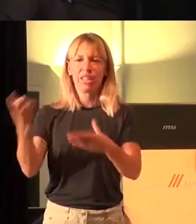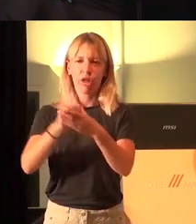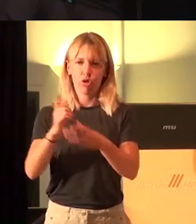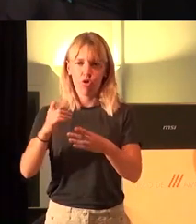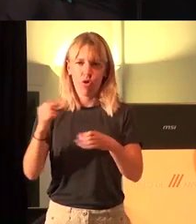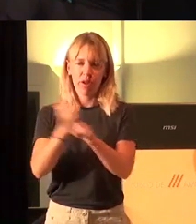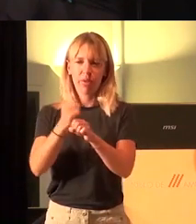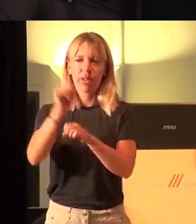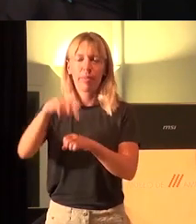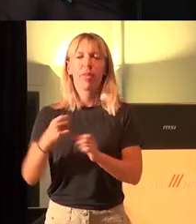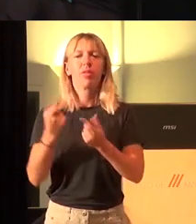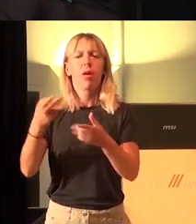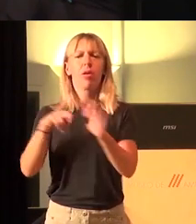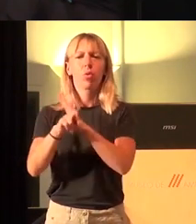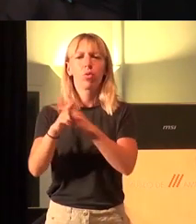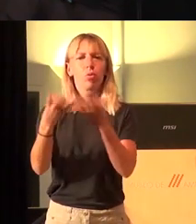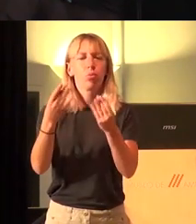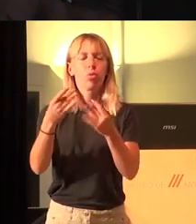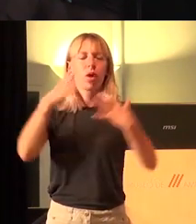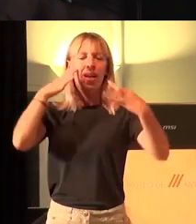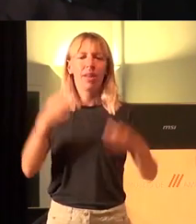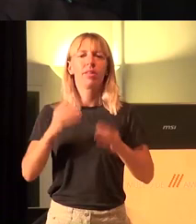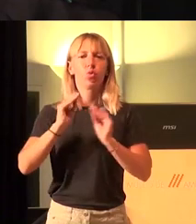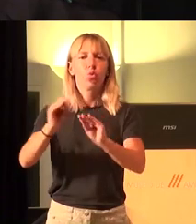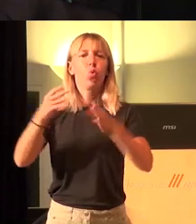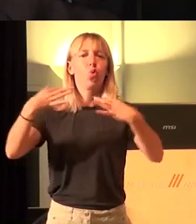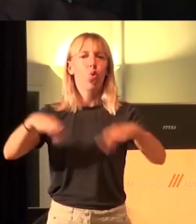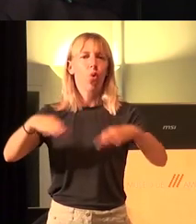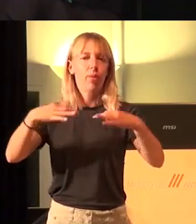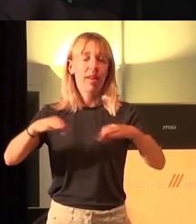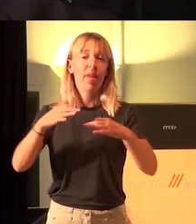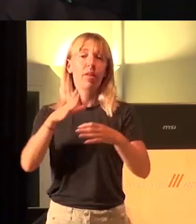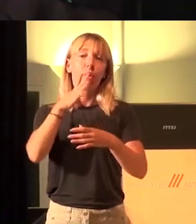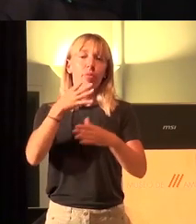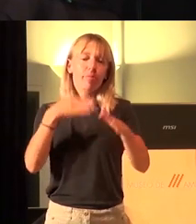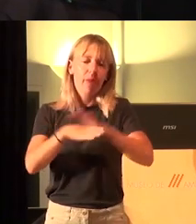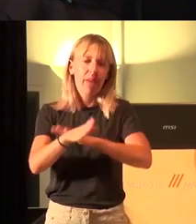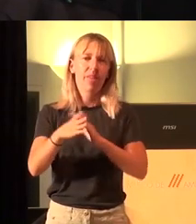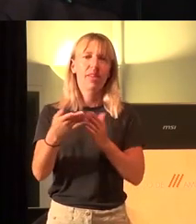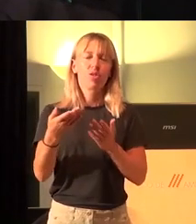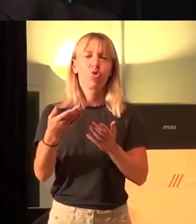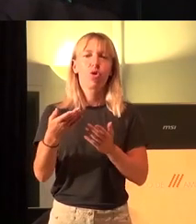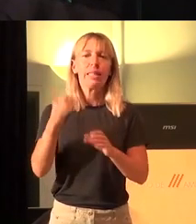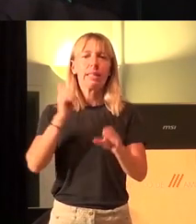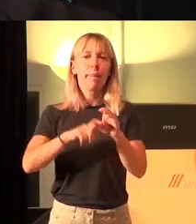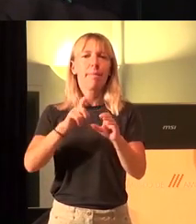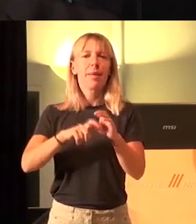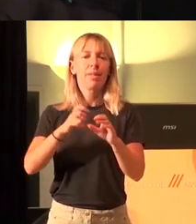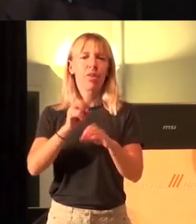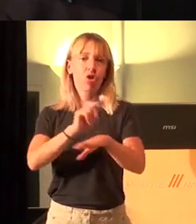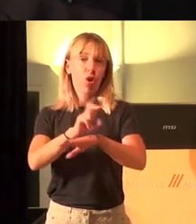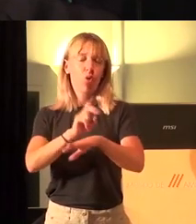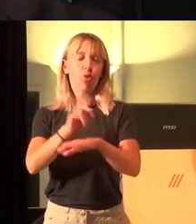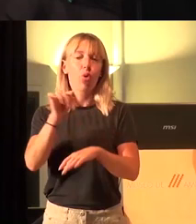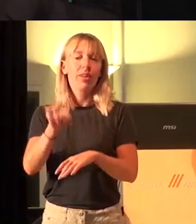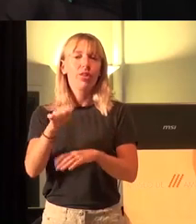destináis muchos recursos a garantizar su normalización para el acceso y participación en el ocio,